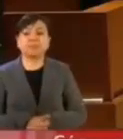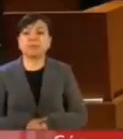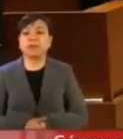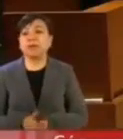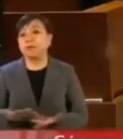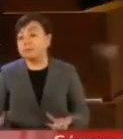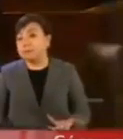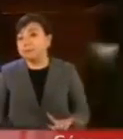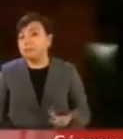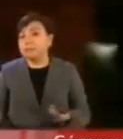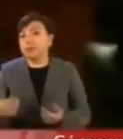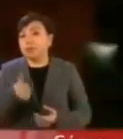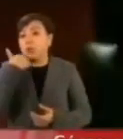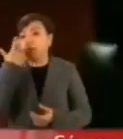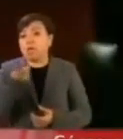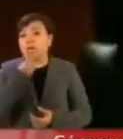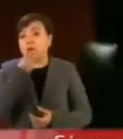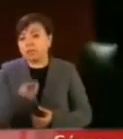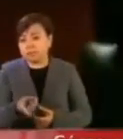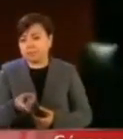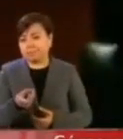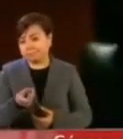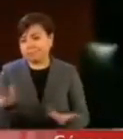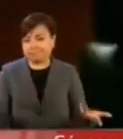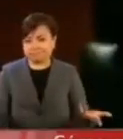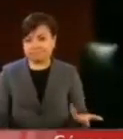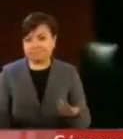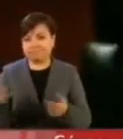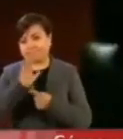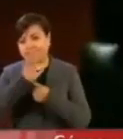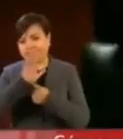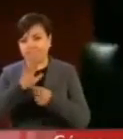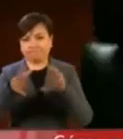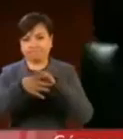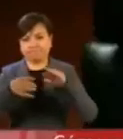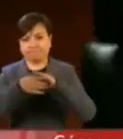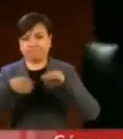manifestar de manera muy clara en este pleno